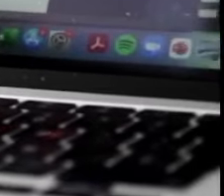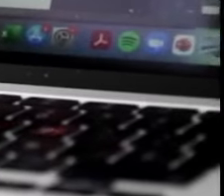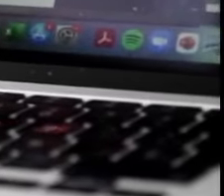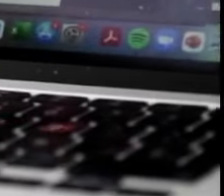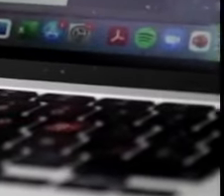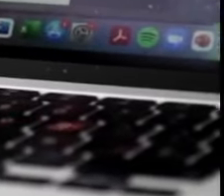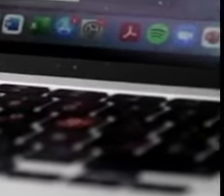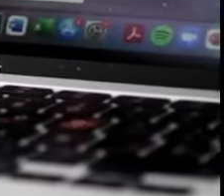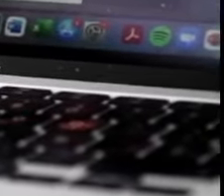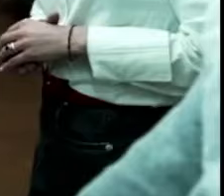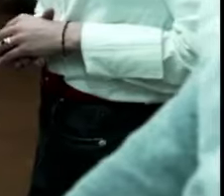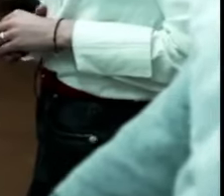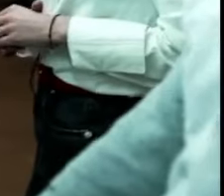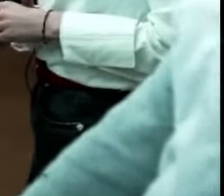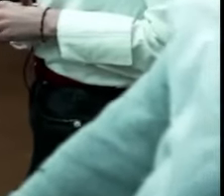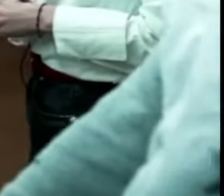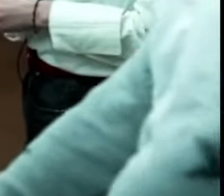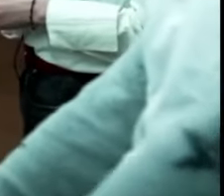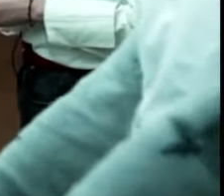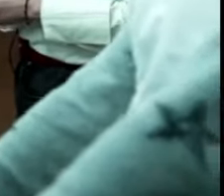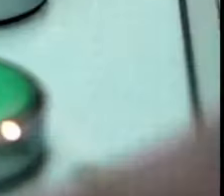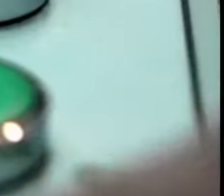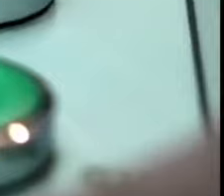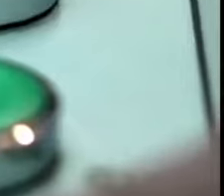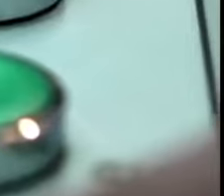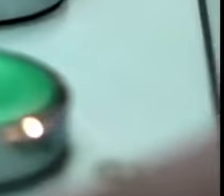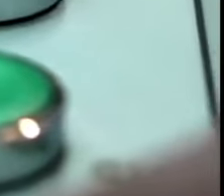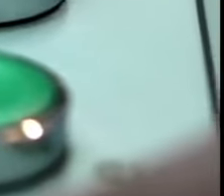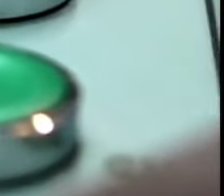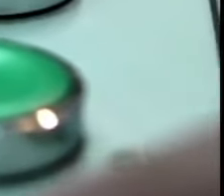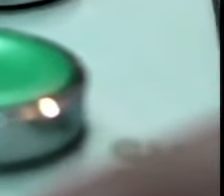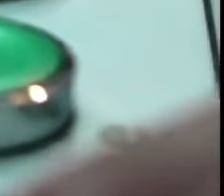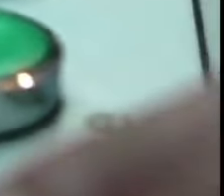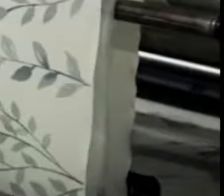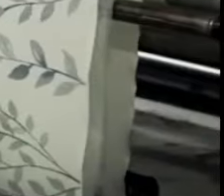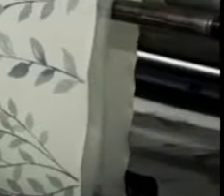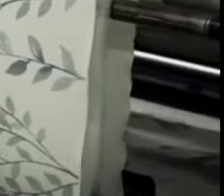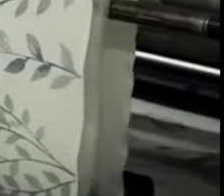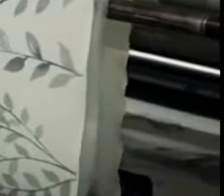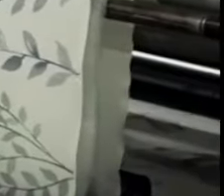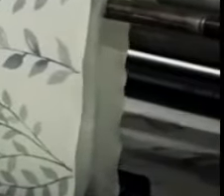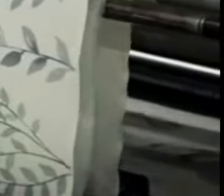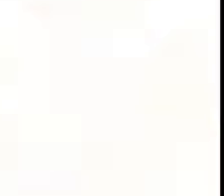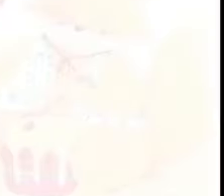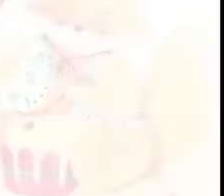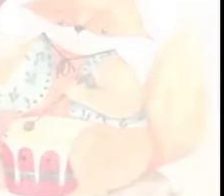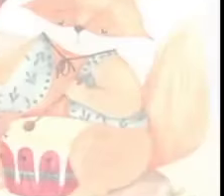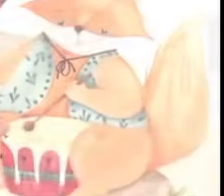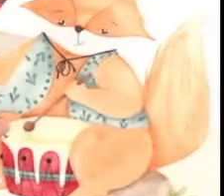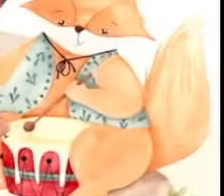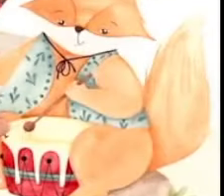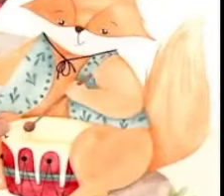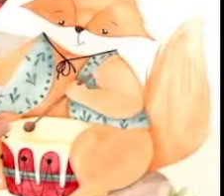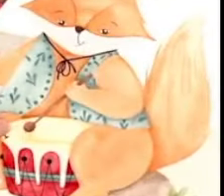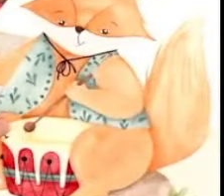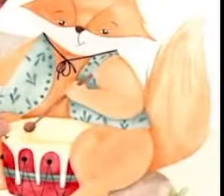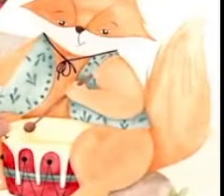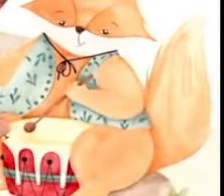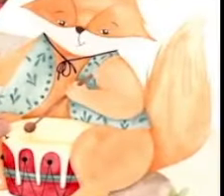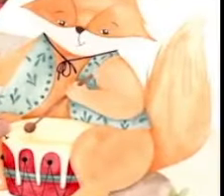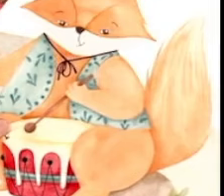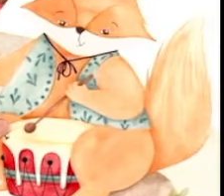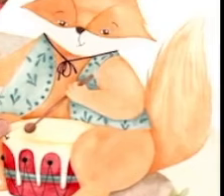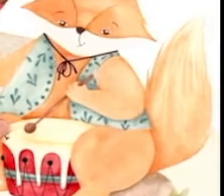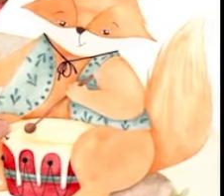sube a una plataforma digital y allá nuestro proveedor en España se puso en marcha a estampar las muestras. Con esta colección